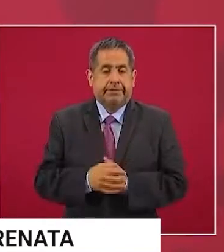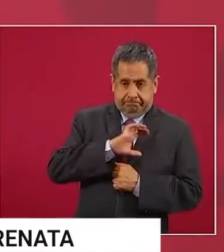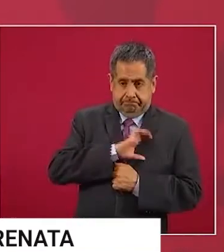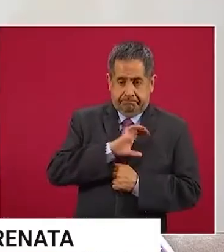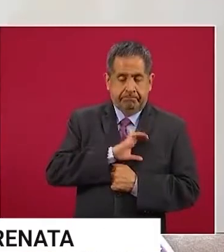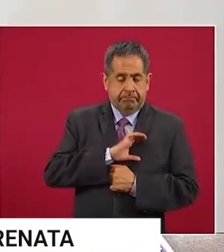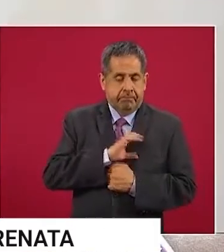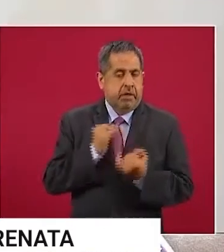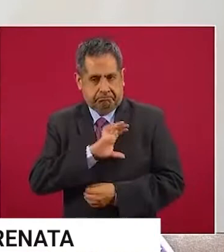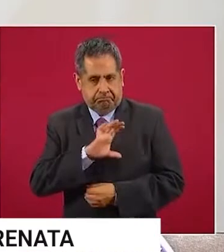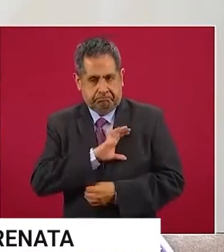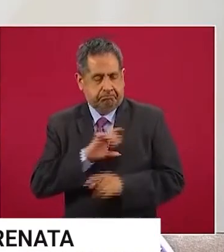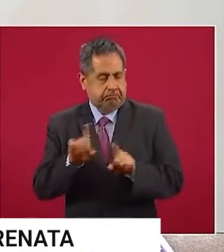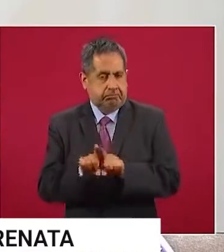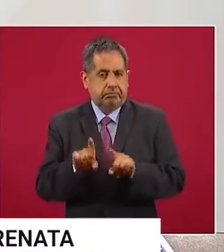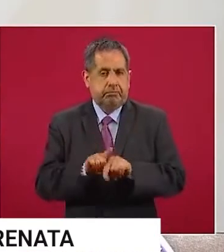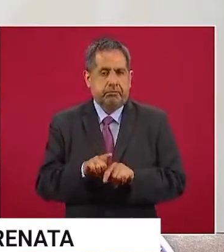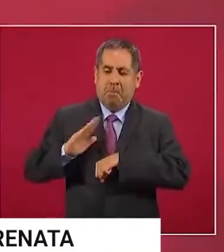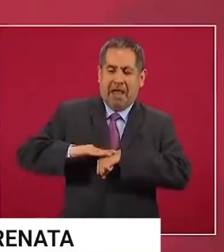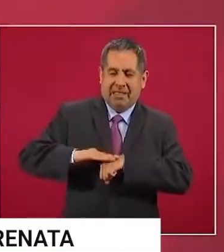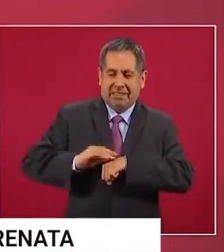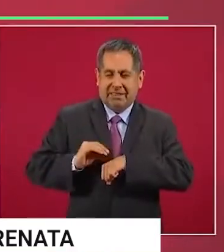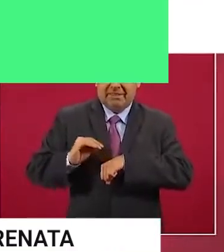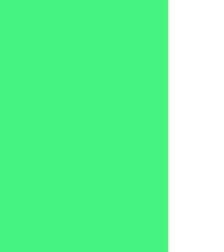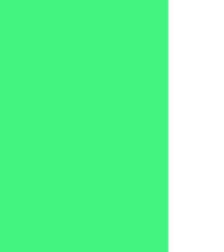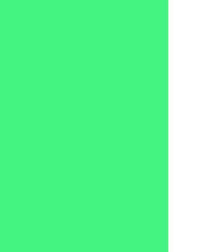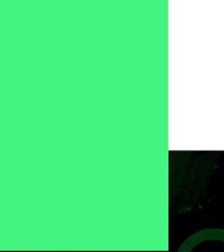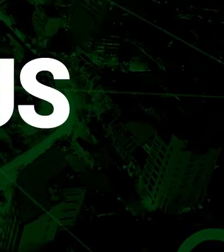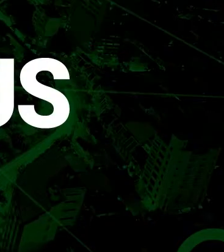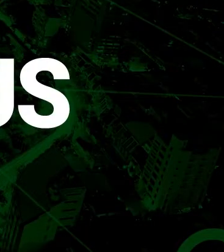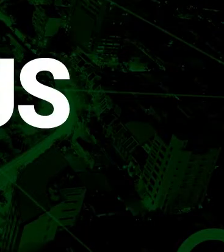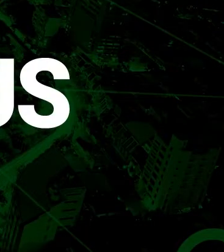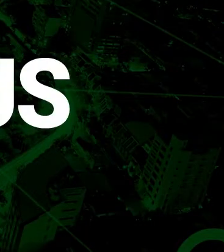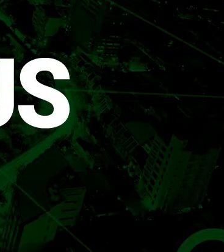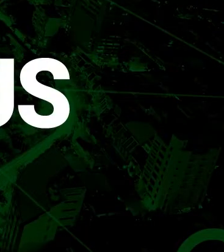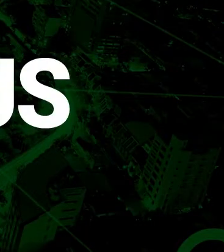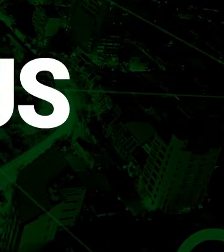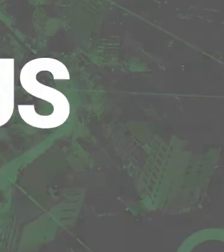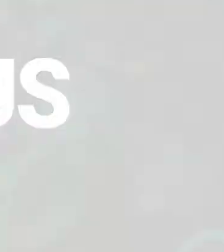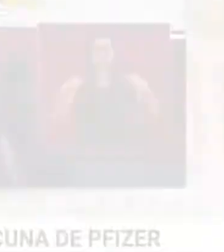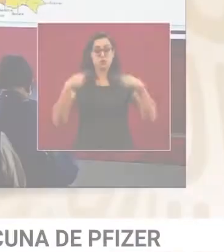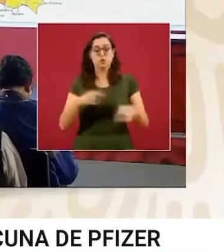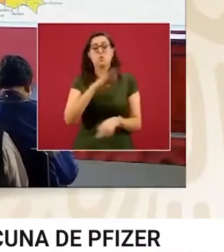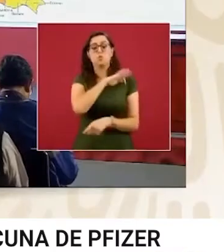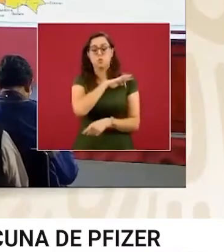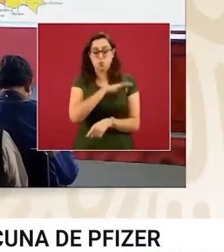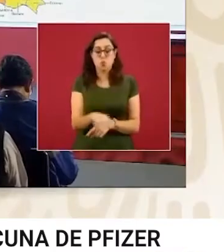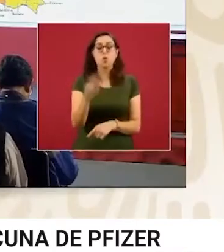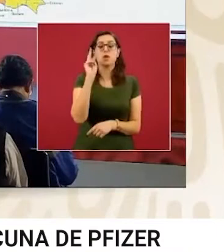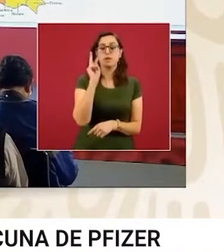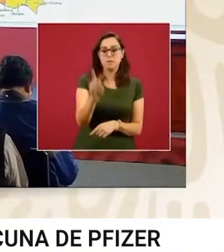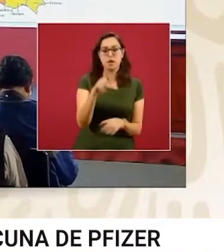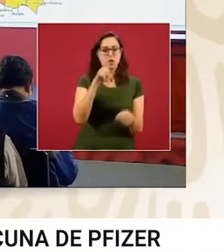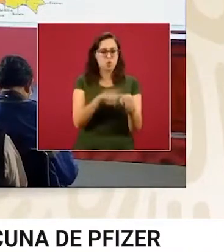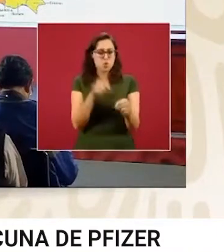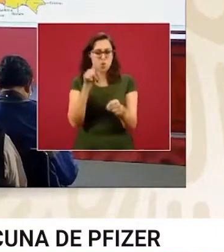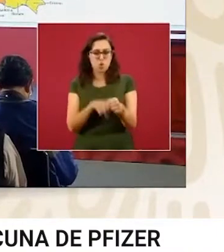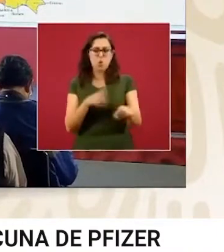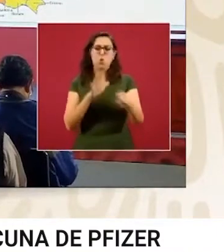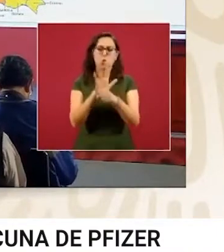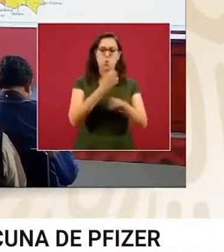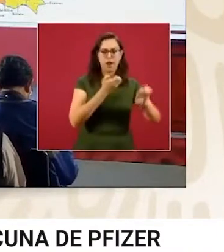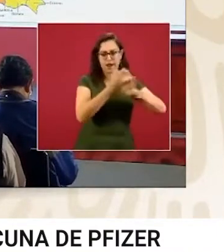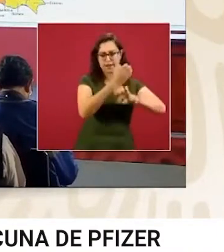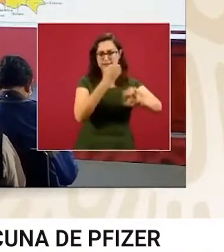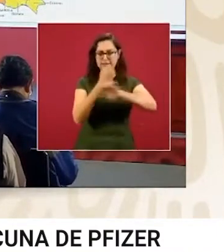quieren, yo los quiero. Y un poquito más todavía. Reporte coronavirus. En la conferencia de salud de